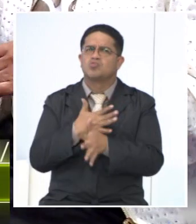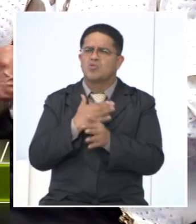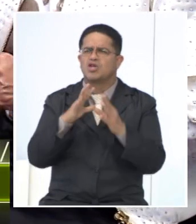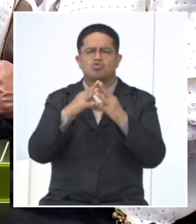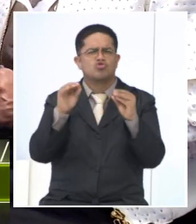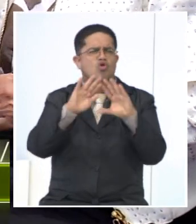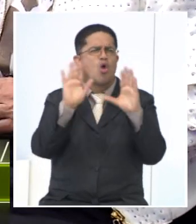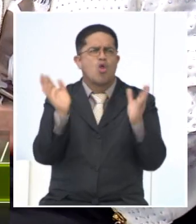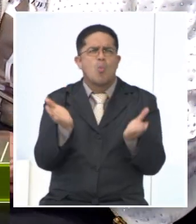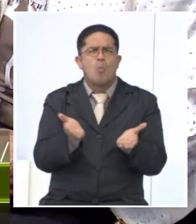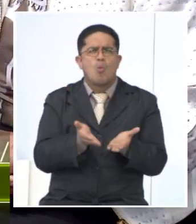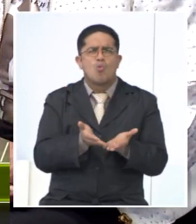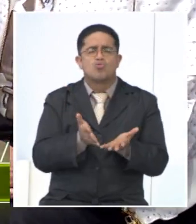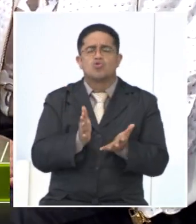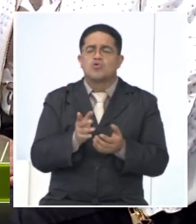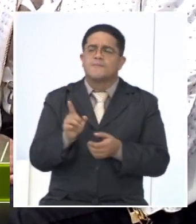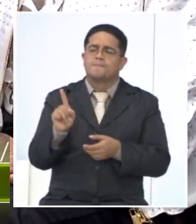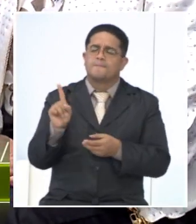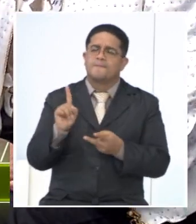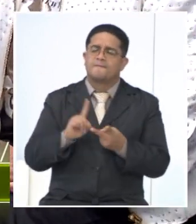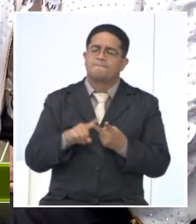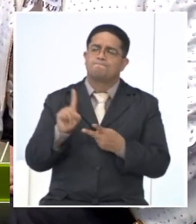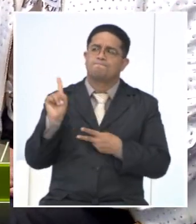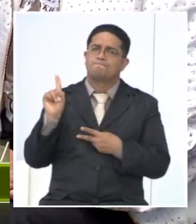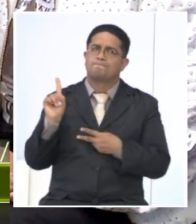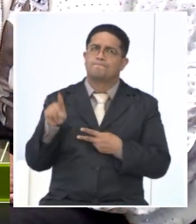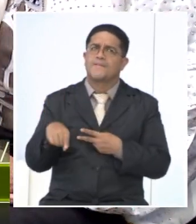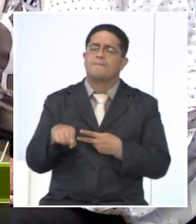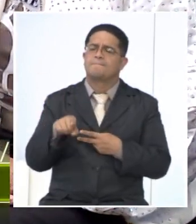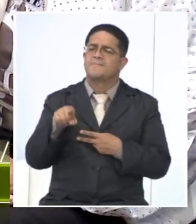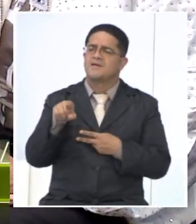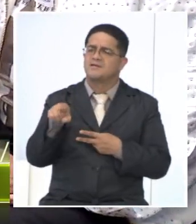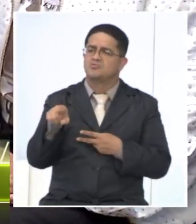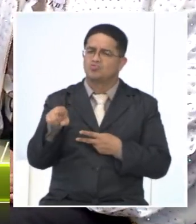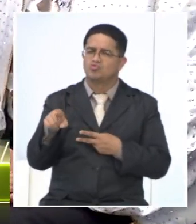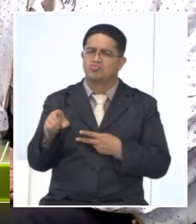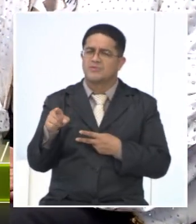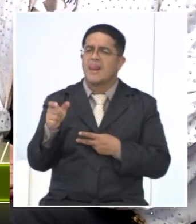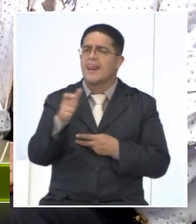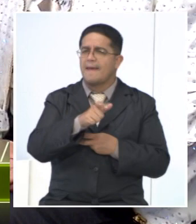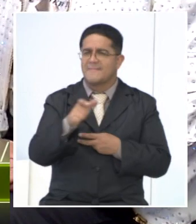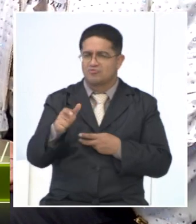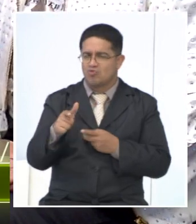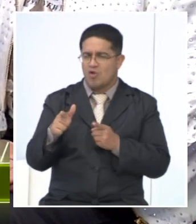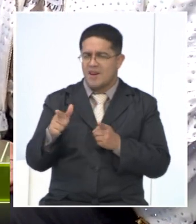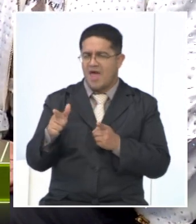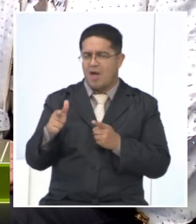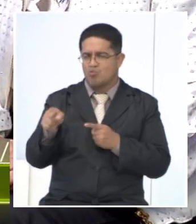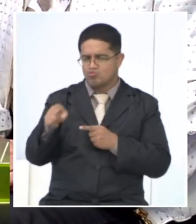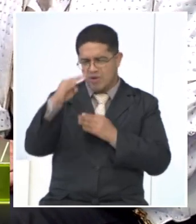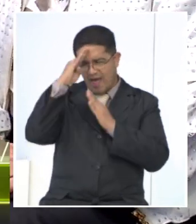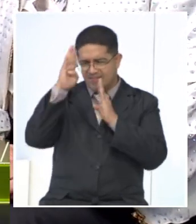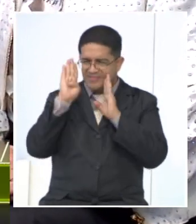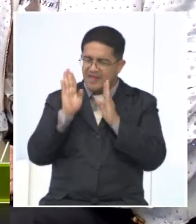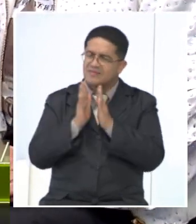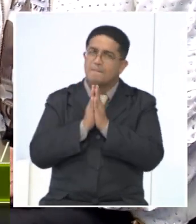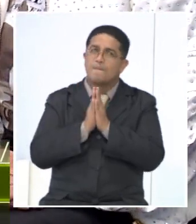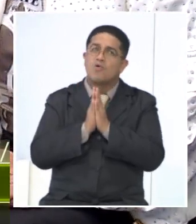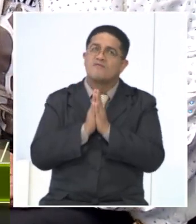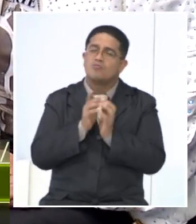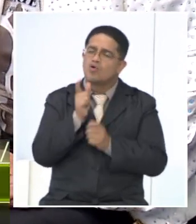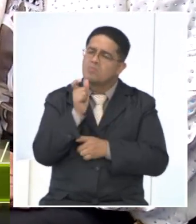Y quisiera saber si, en cuanto a lo que tiene que ver con sus citas, con sus visitas médicas, ¿nos puede dar algún tipo